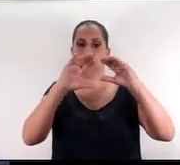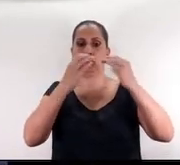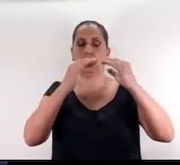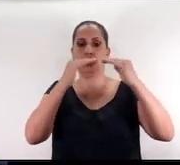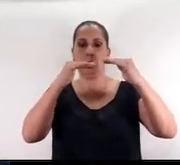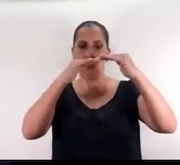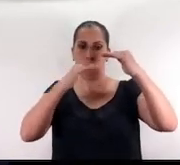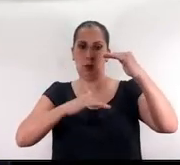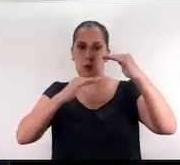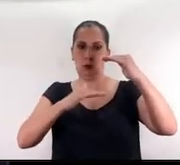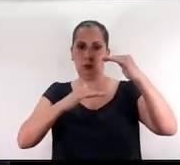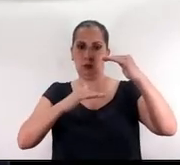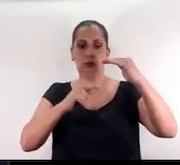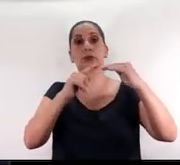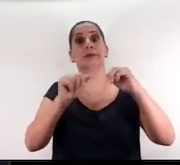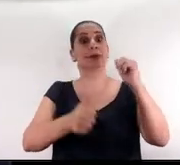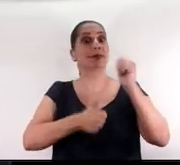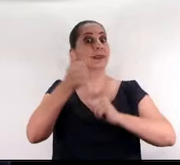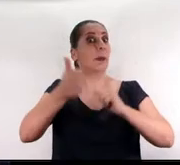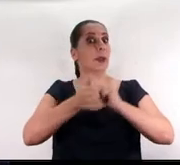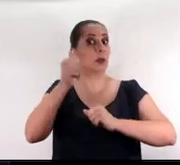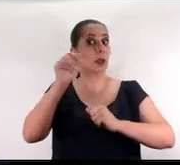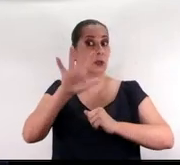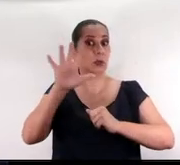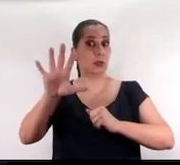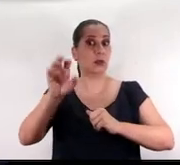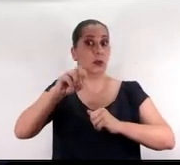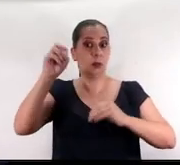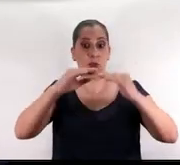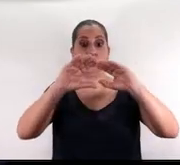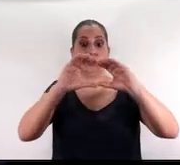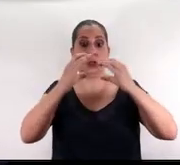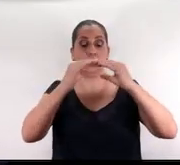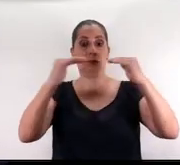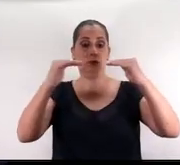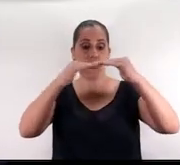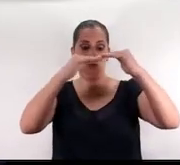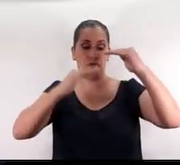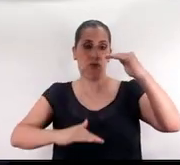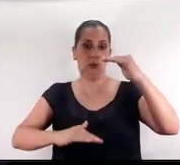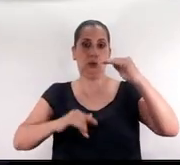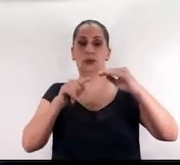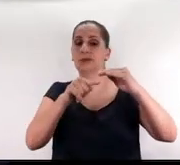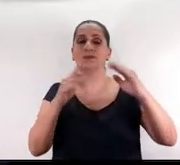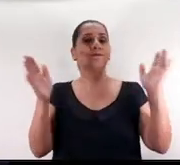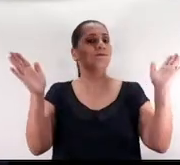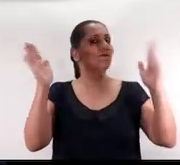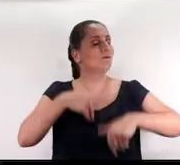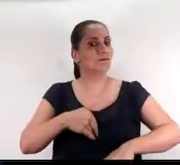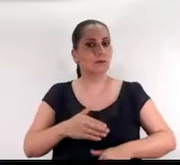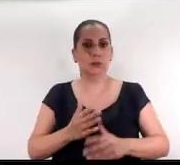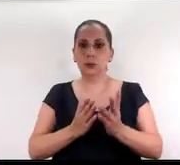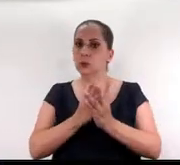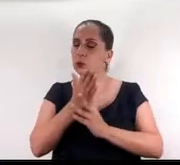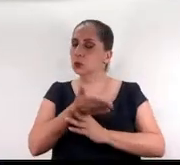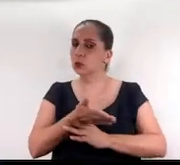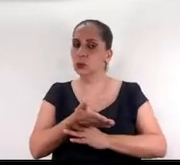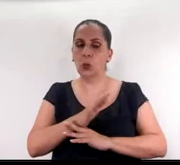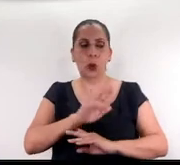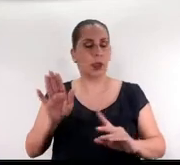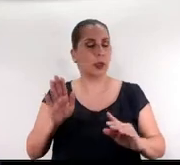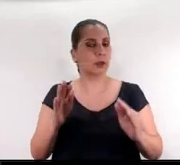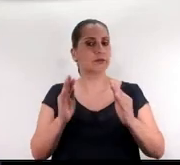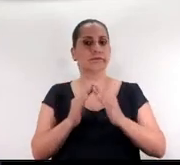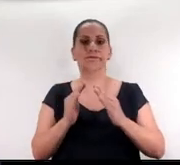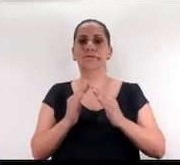medios bajos, que son la gran mayoría de ese 55%, prácticamente no tienen acceso a una